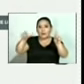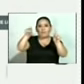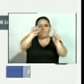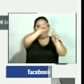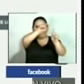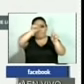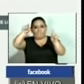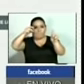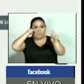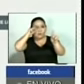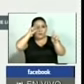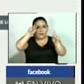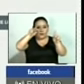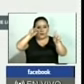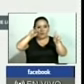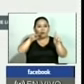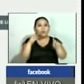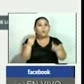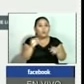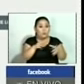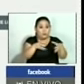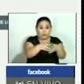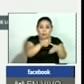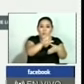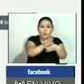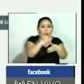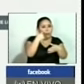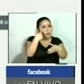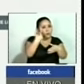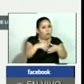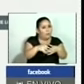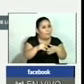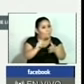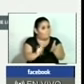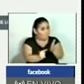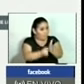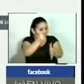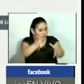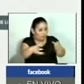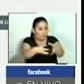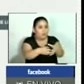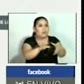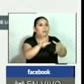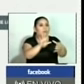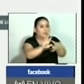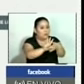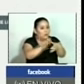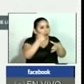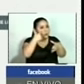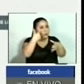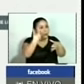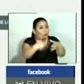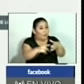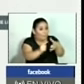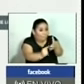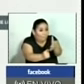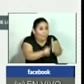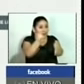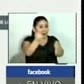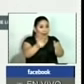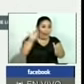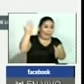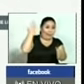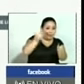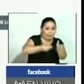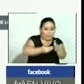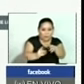pantalla, como lo está viendo. 5 críticos, y es la primera vez que tenemos 5 personas que están críticas, y es la primera vez desde que se